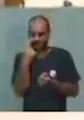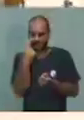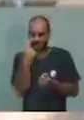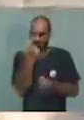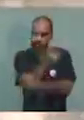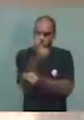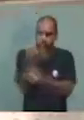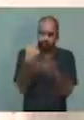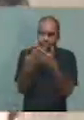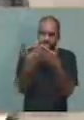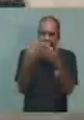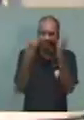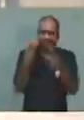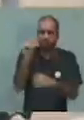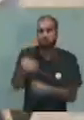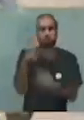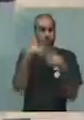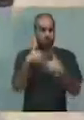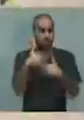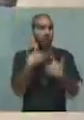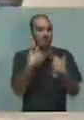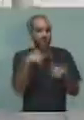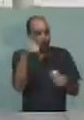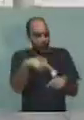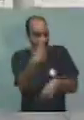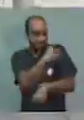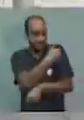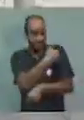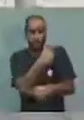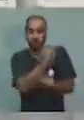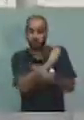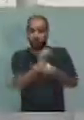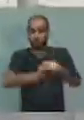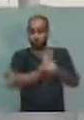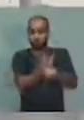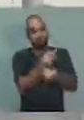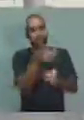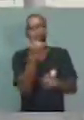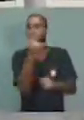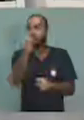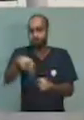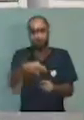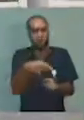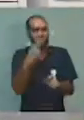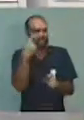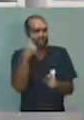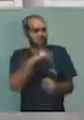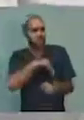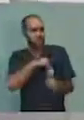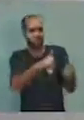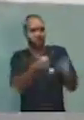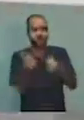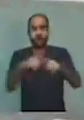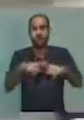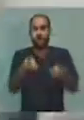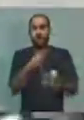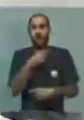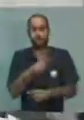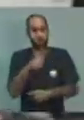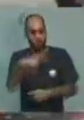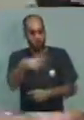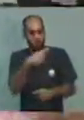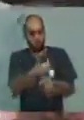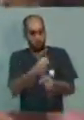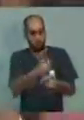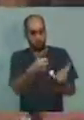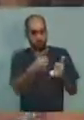era evidente y es muy satisfactorio sentir que lo que uno hace es evidente y que se reconoce. Ernesto, tengo